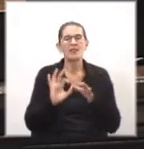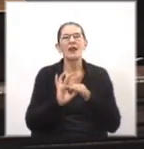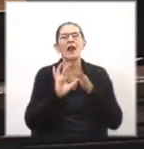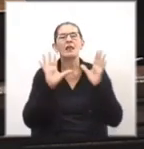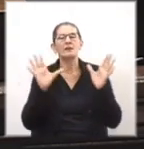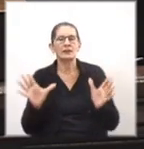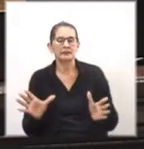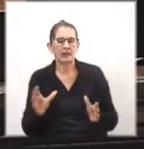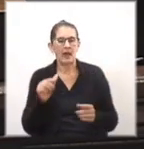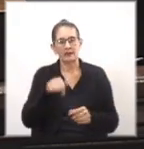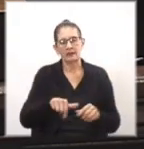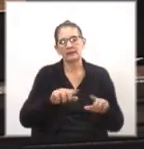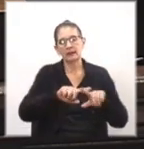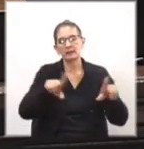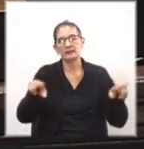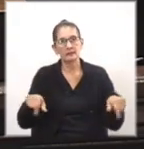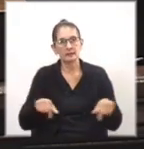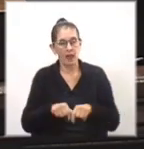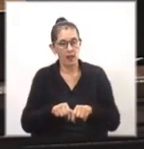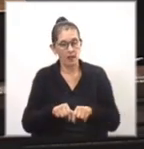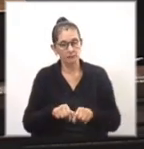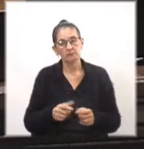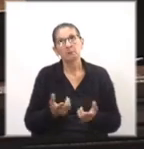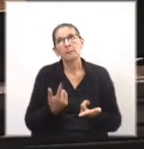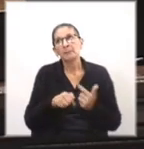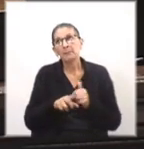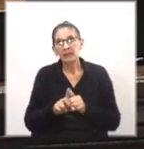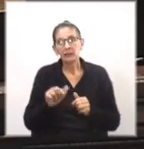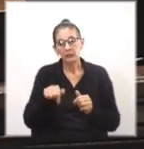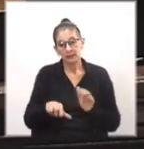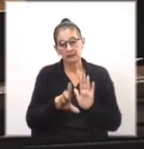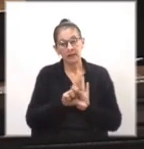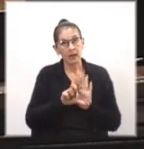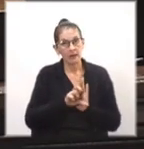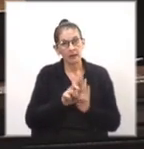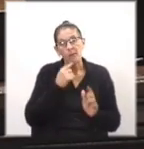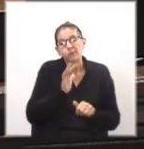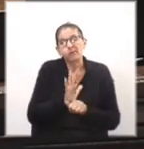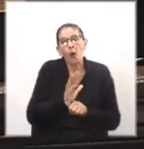en esta sala, pero sin embargo esta ley obliga,